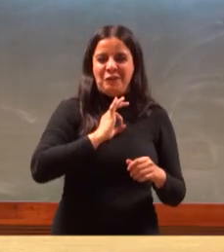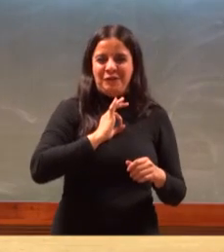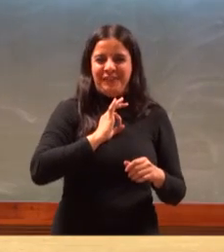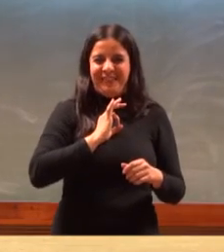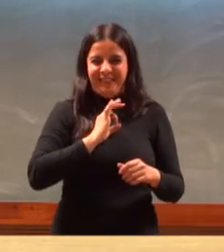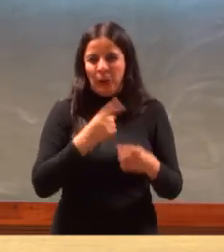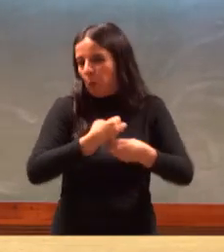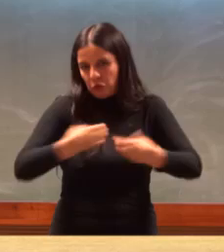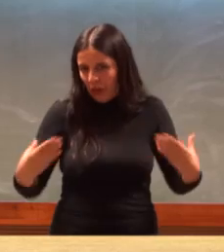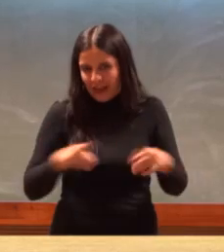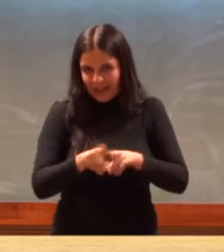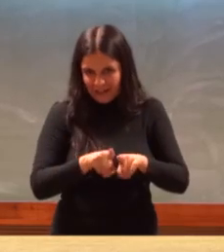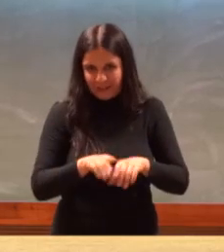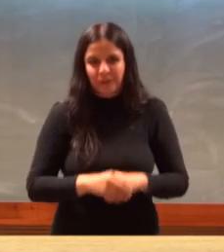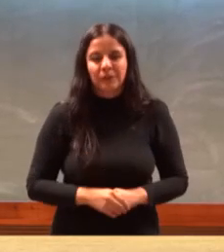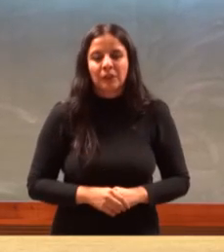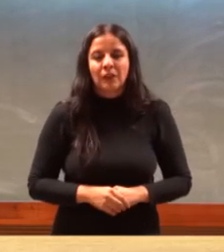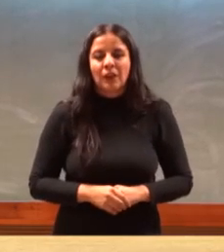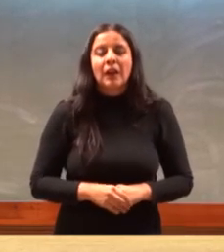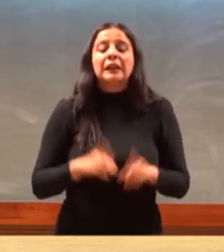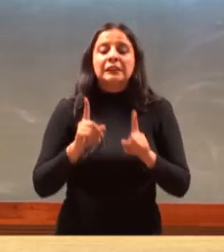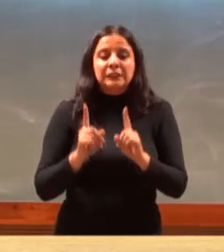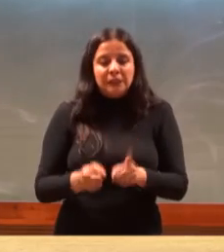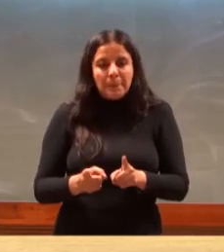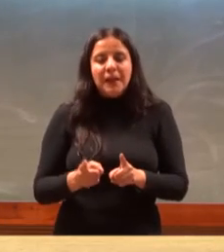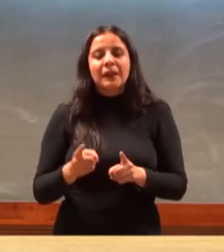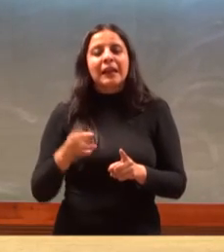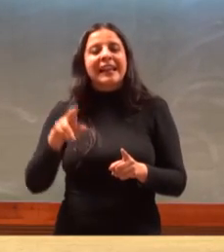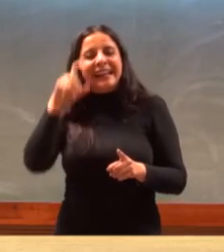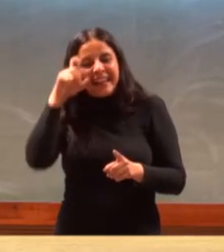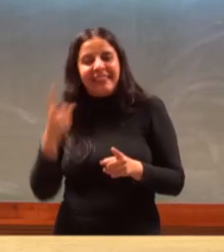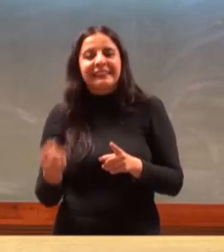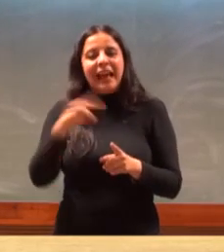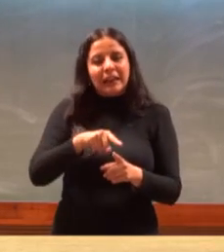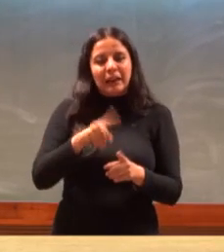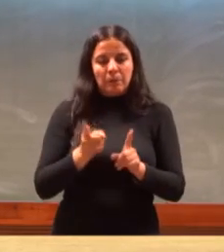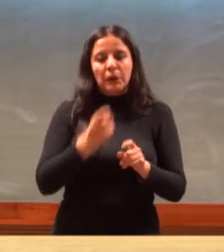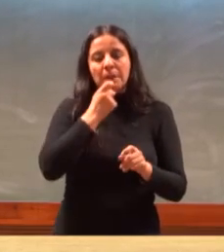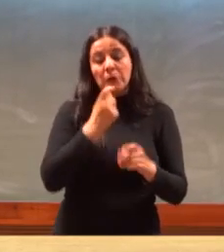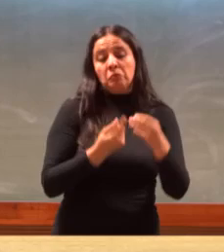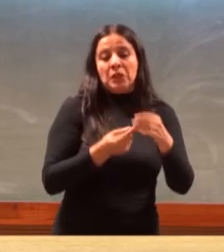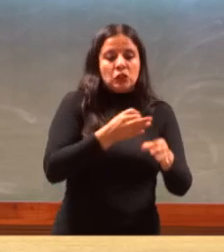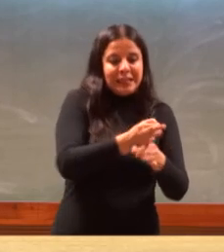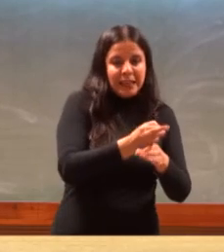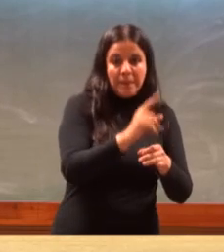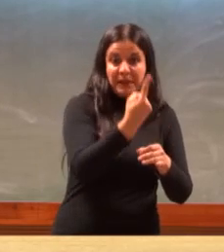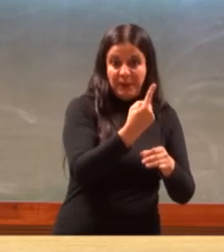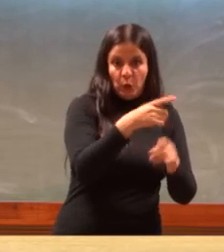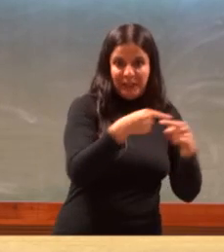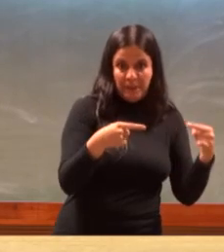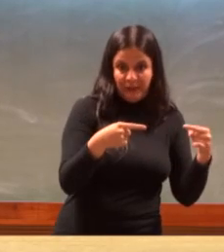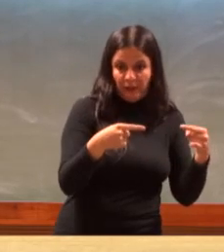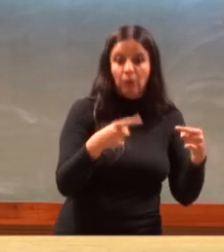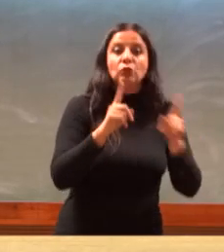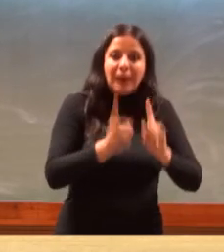propuestas de inclusión académica como el redictado de asignaturas a contra cuatrimestres sistemas de reparcelación o dictado intensivo de